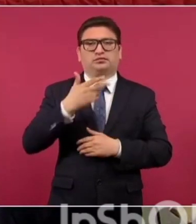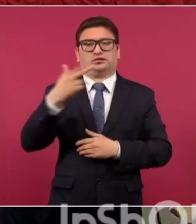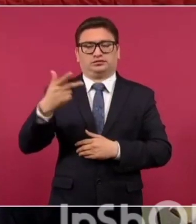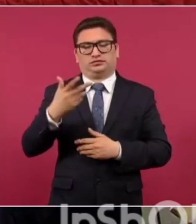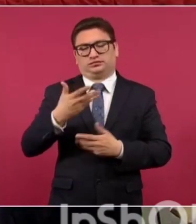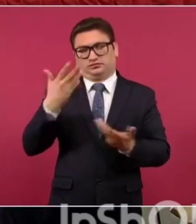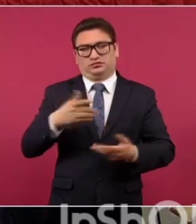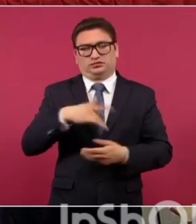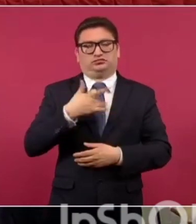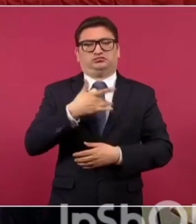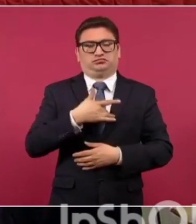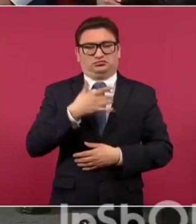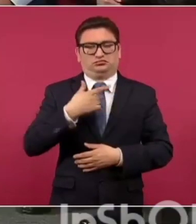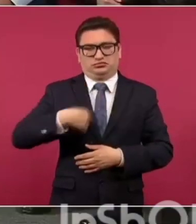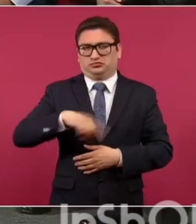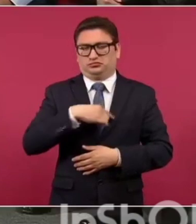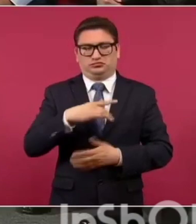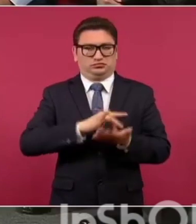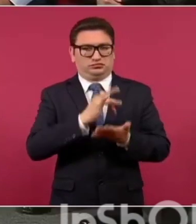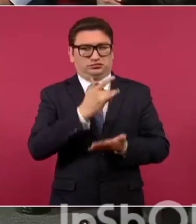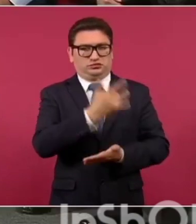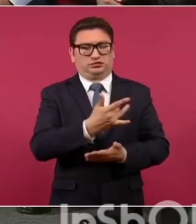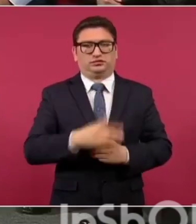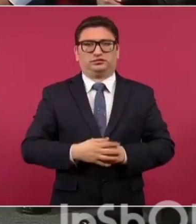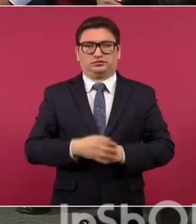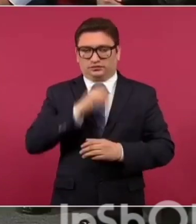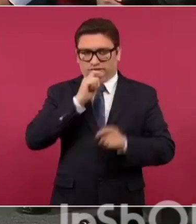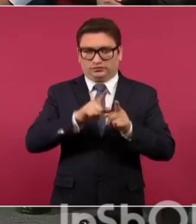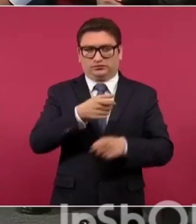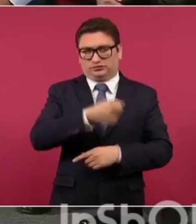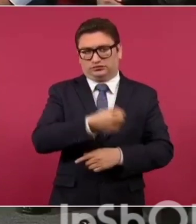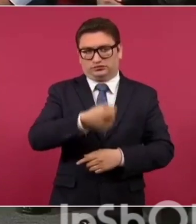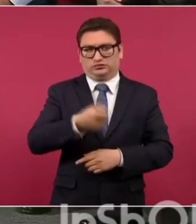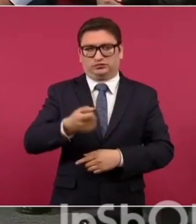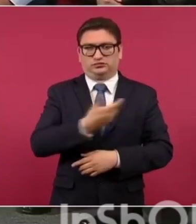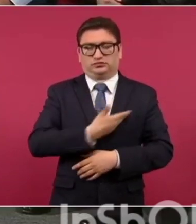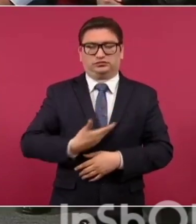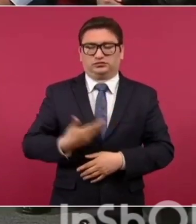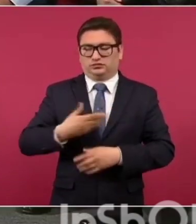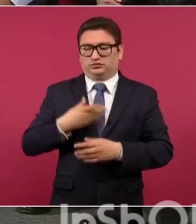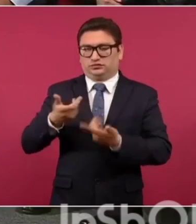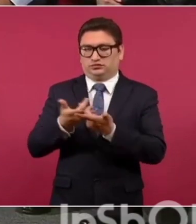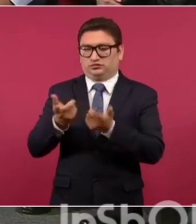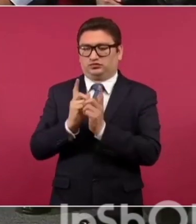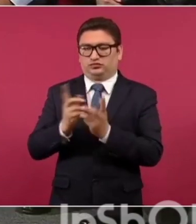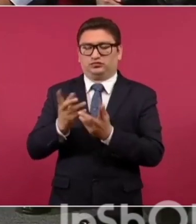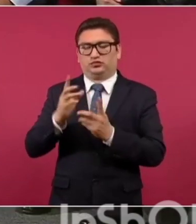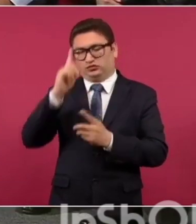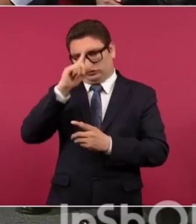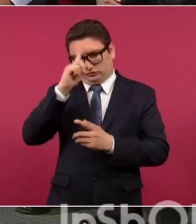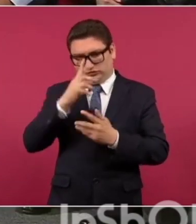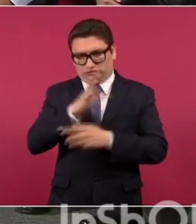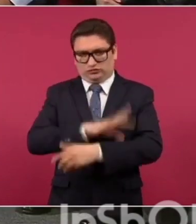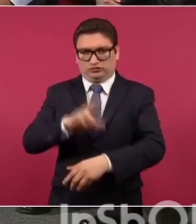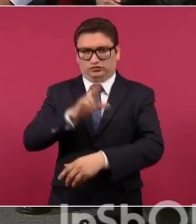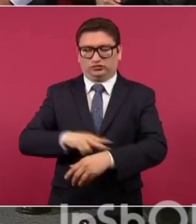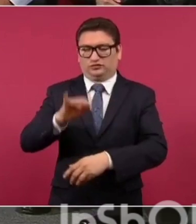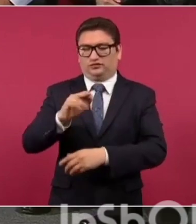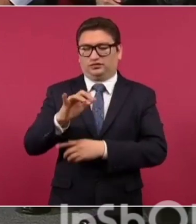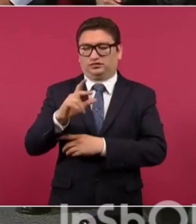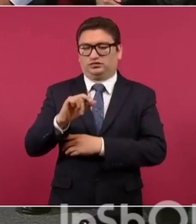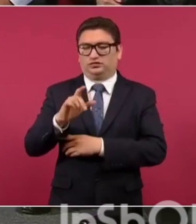le reitero nuestro agradecimiento y también un saludo del presidente del Consejo Coordinador Empresarial, Francisco